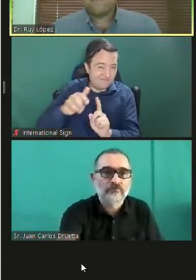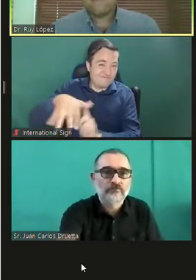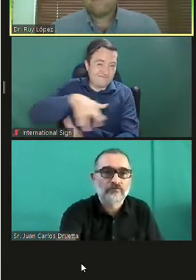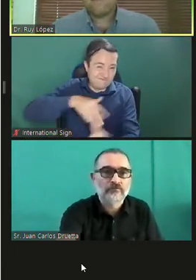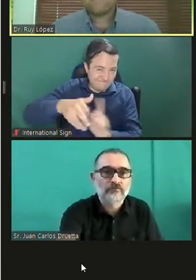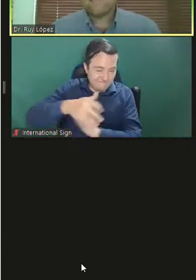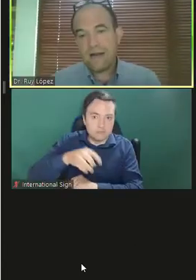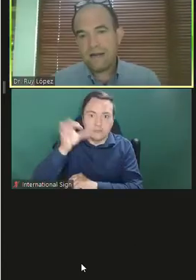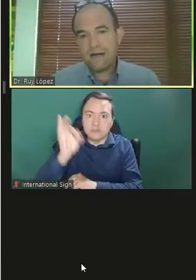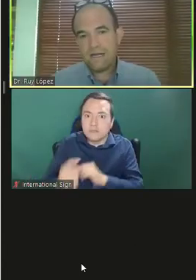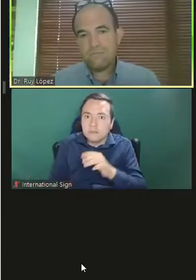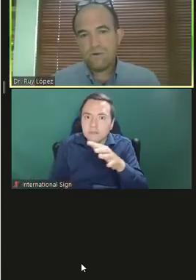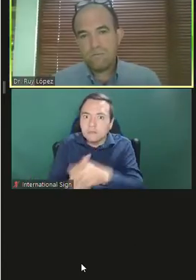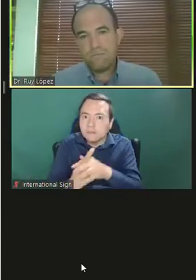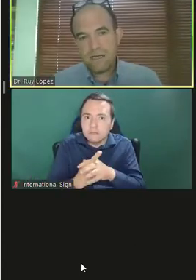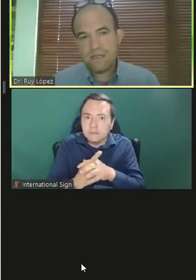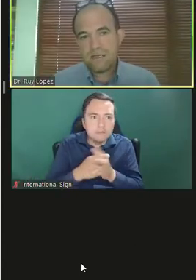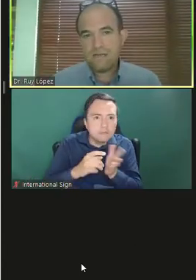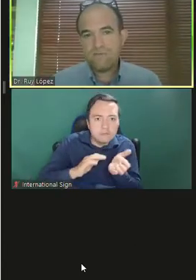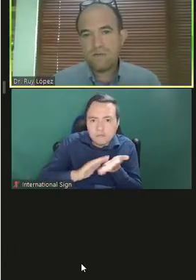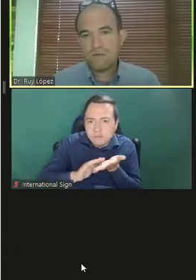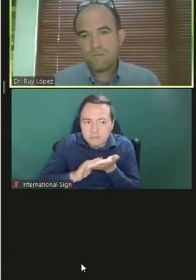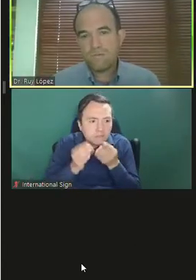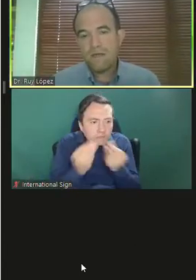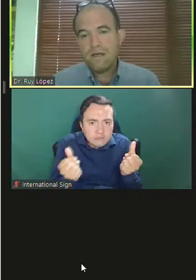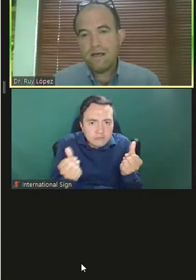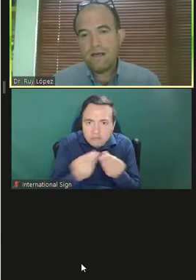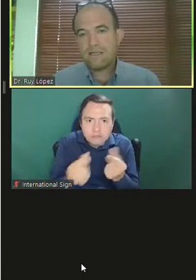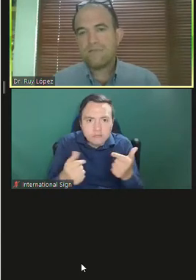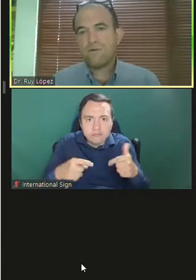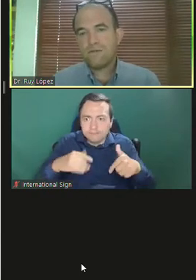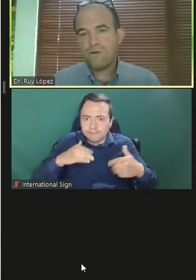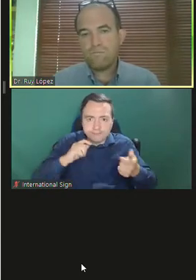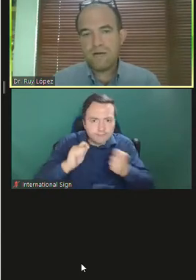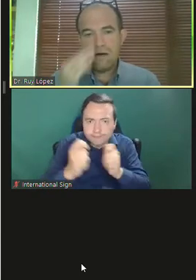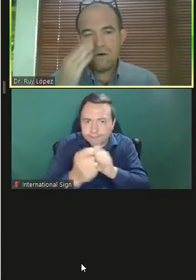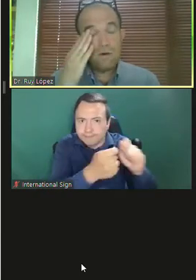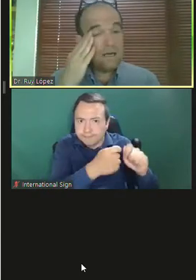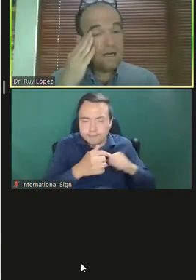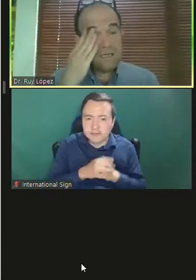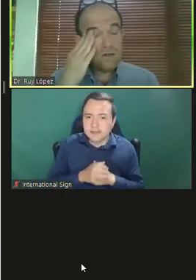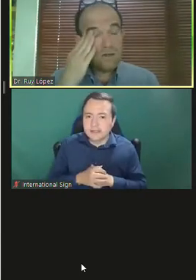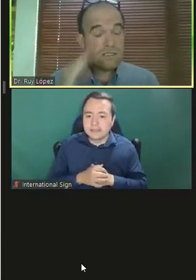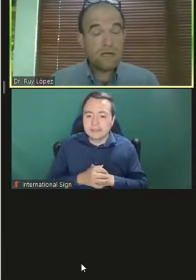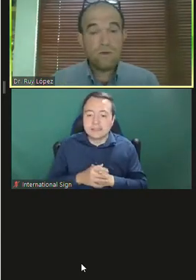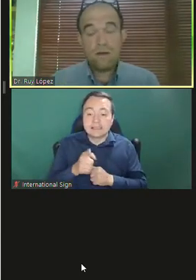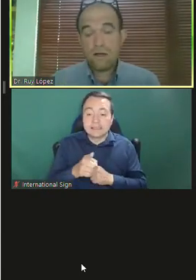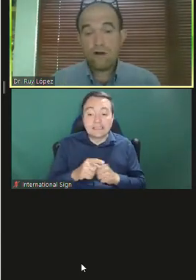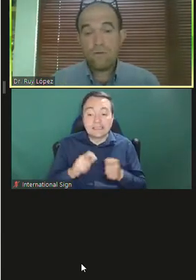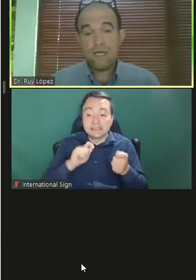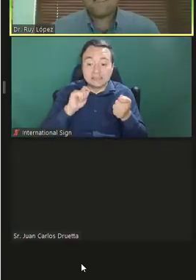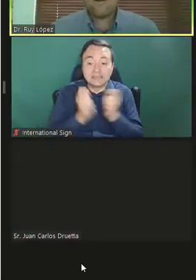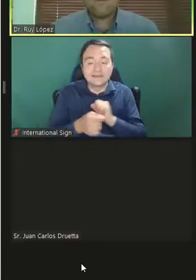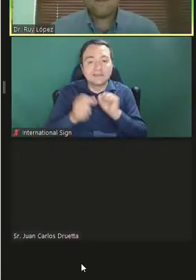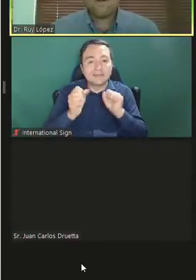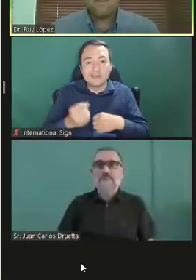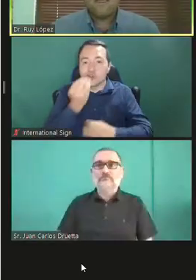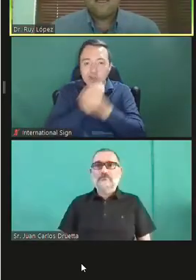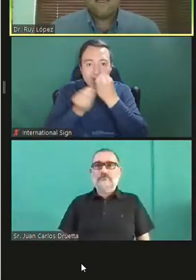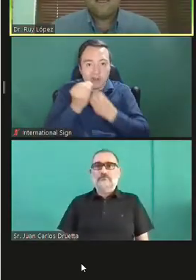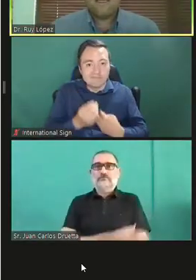necesidad de acelerar el ritmo para esta transformación esta transformación para una alimentación saludable como ya se